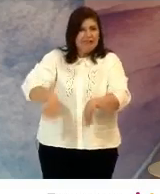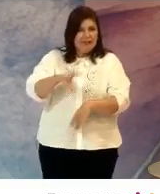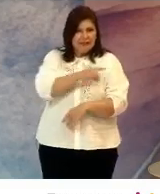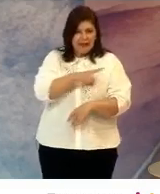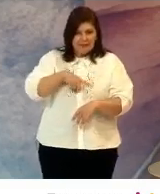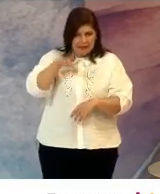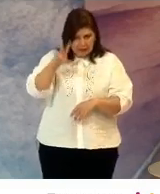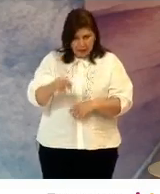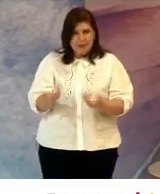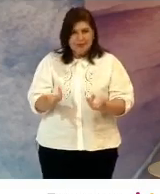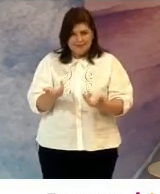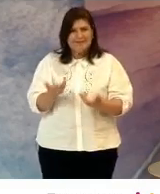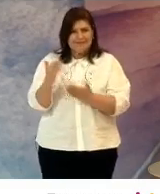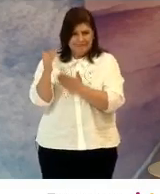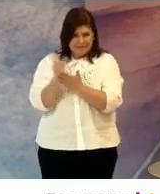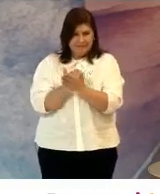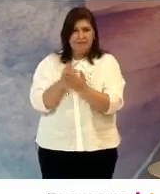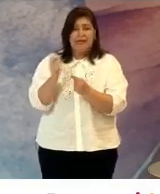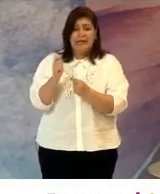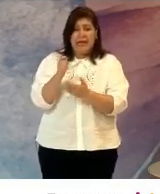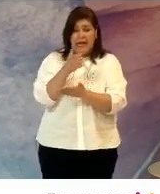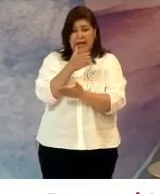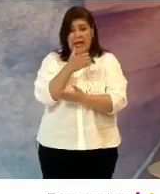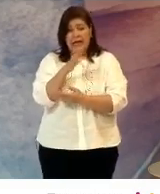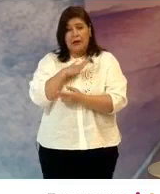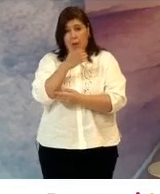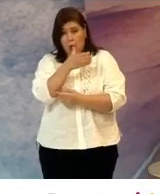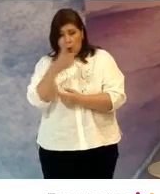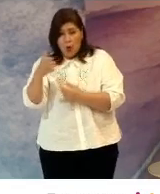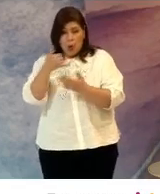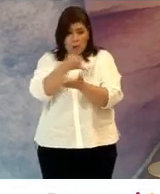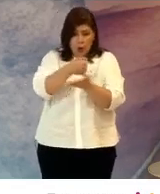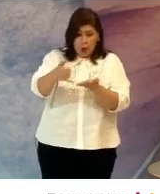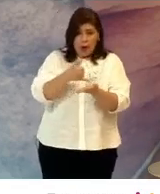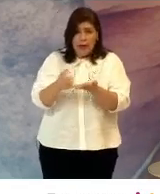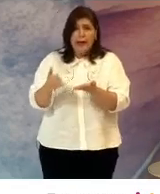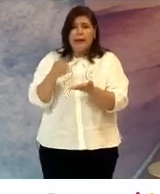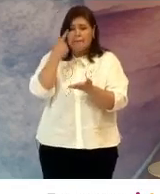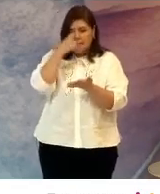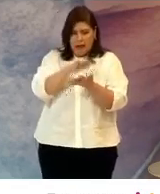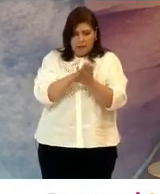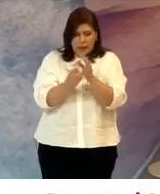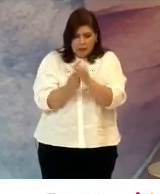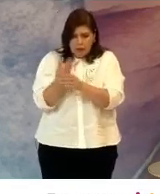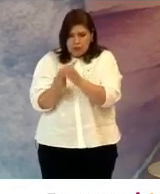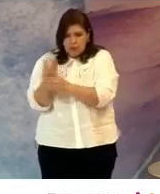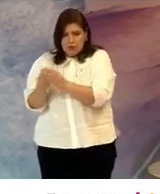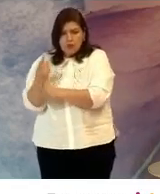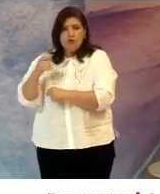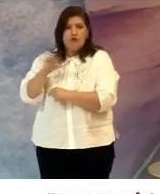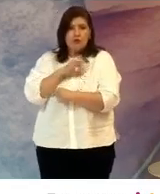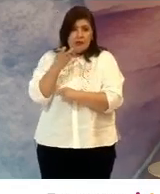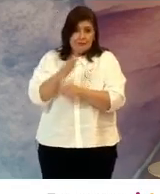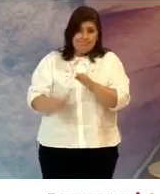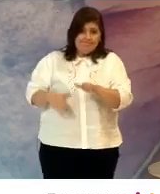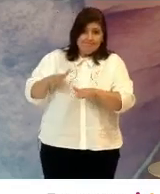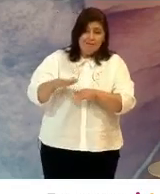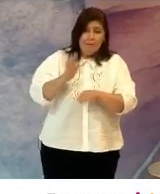dirección correcta. La agricultura regenerativa es un paso más radical